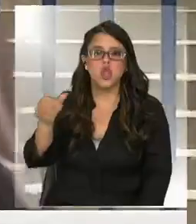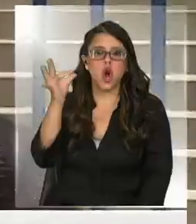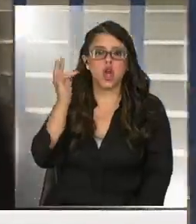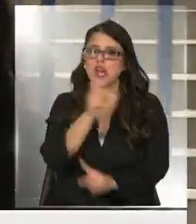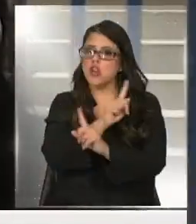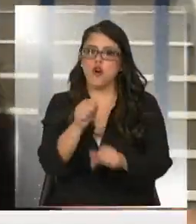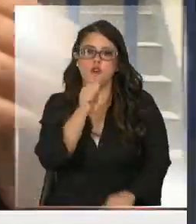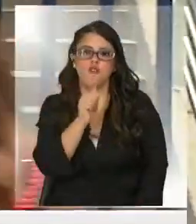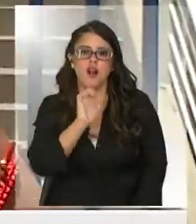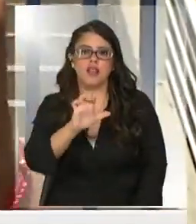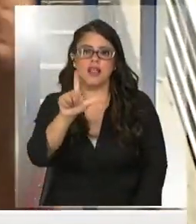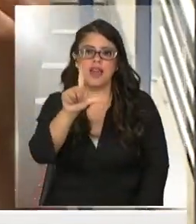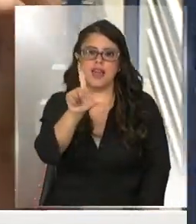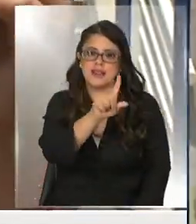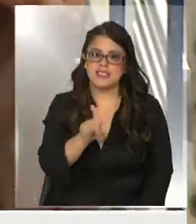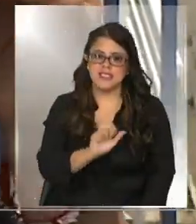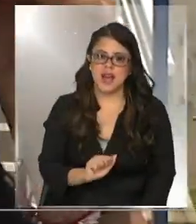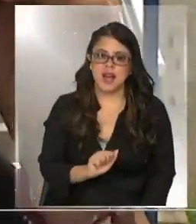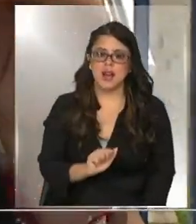Dejó una hija.